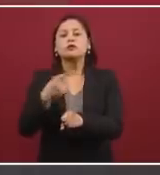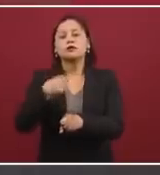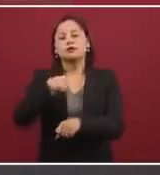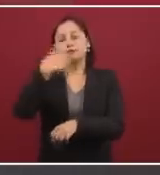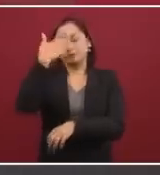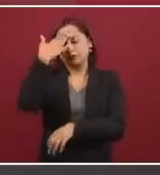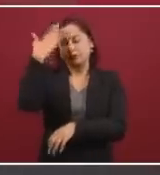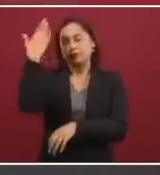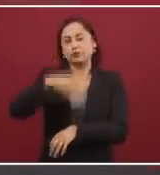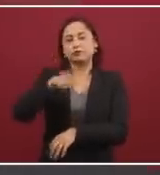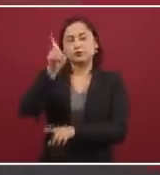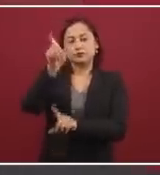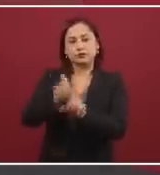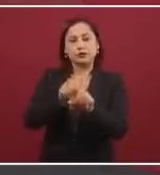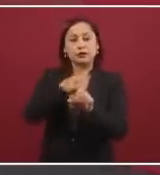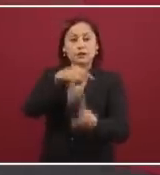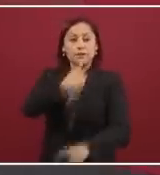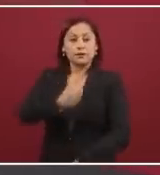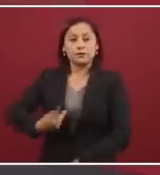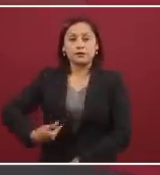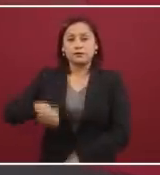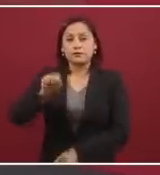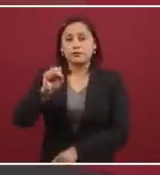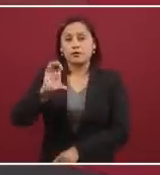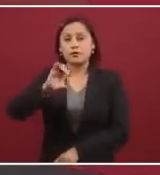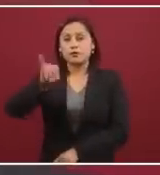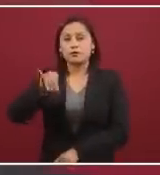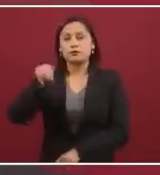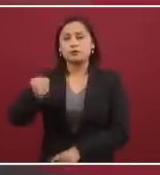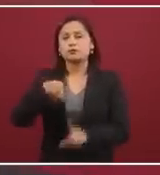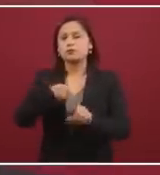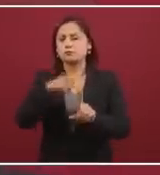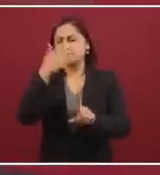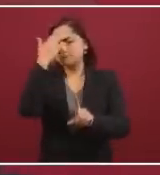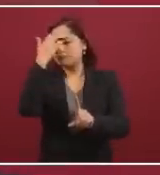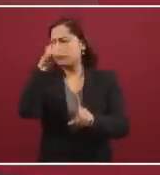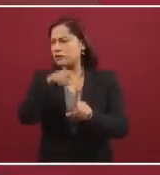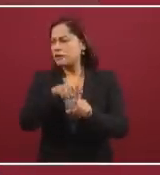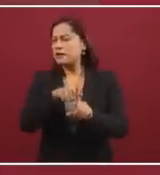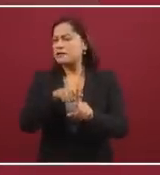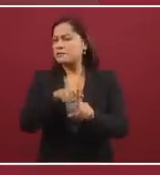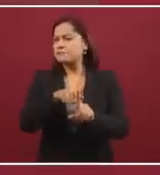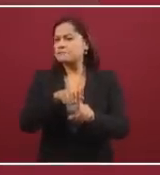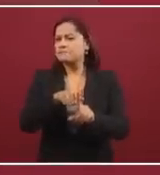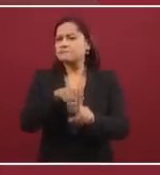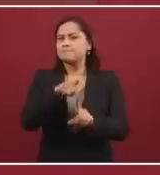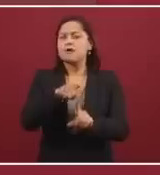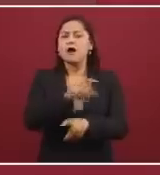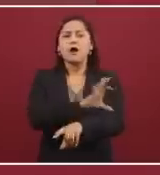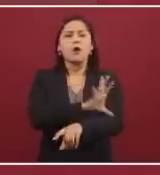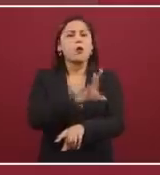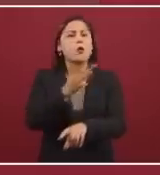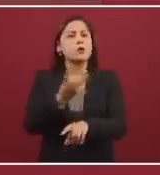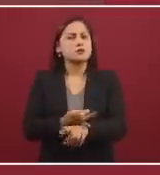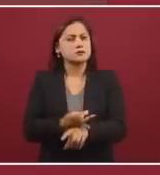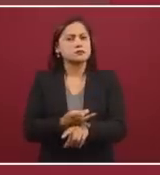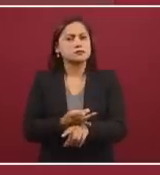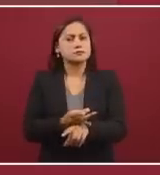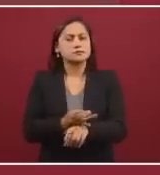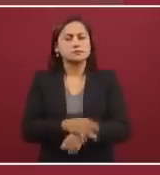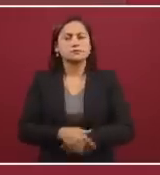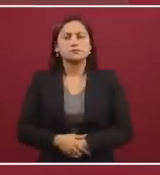es un hombre íntegro una persona honesta y me atrevo